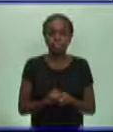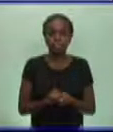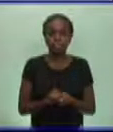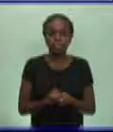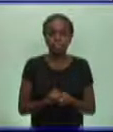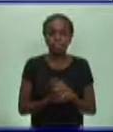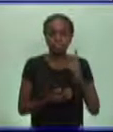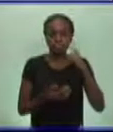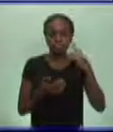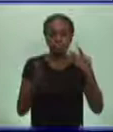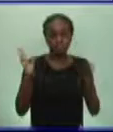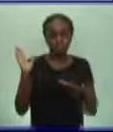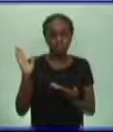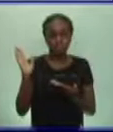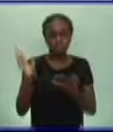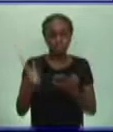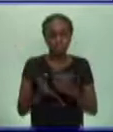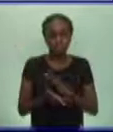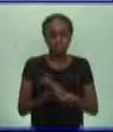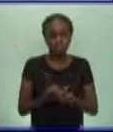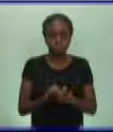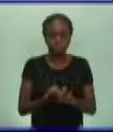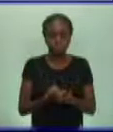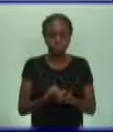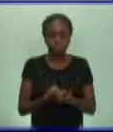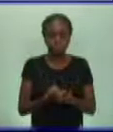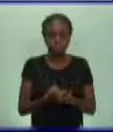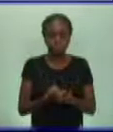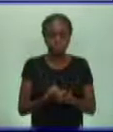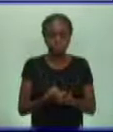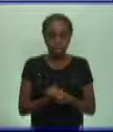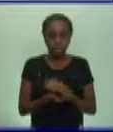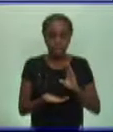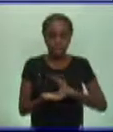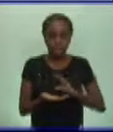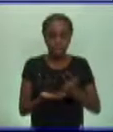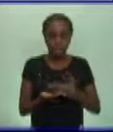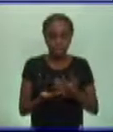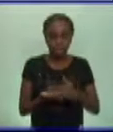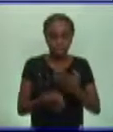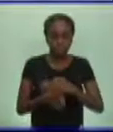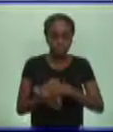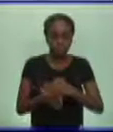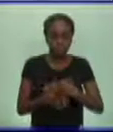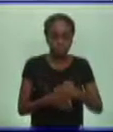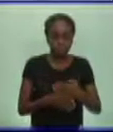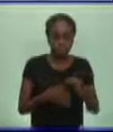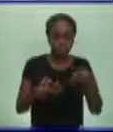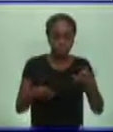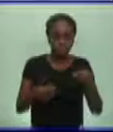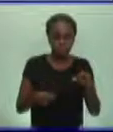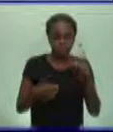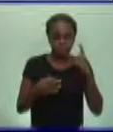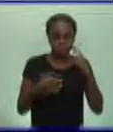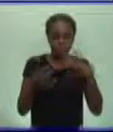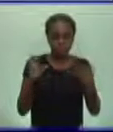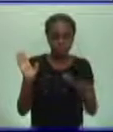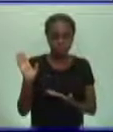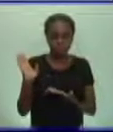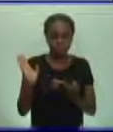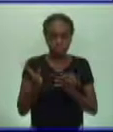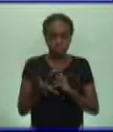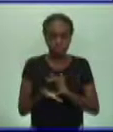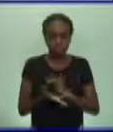En el libro de lectura utilizarás las que aparecen en las páginas 76,